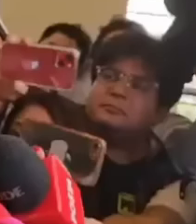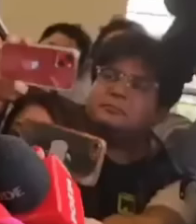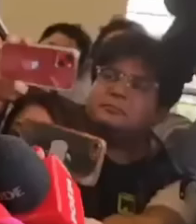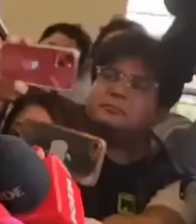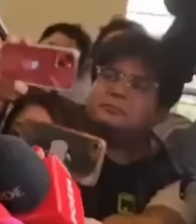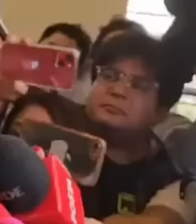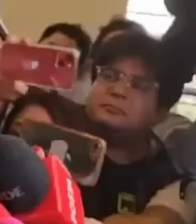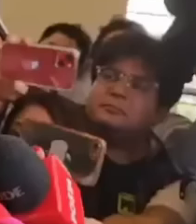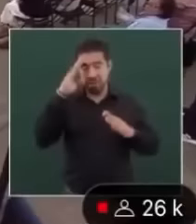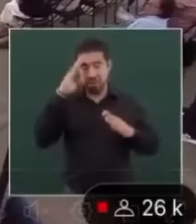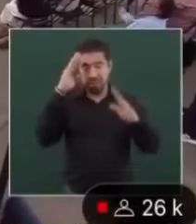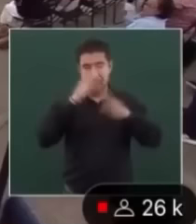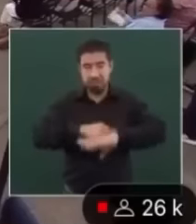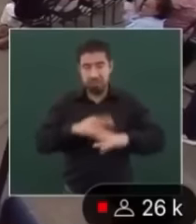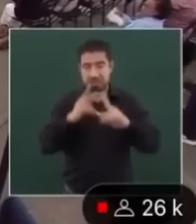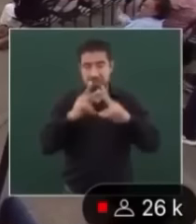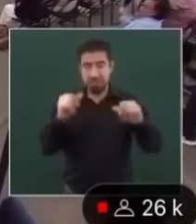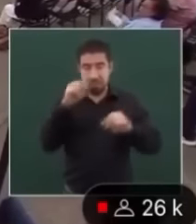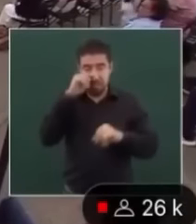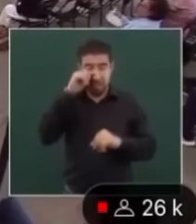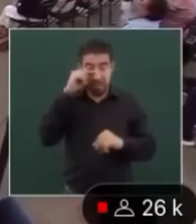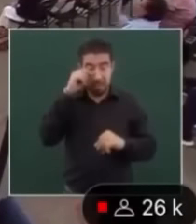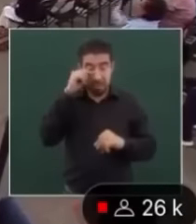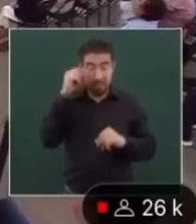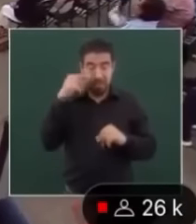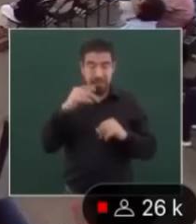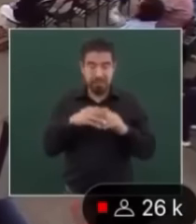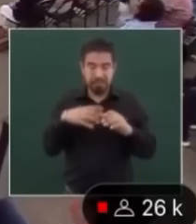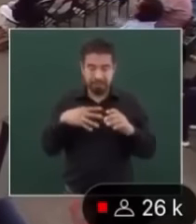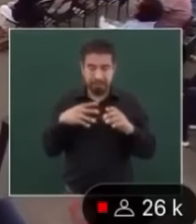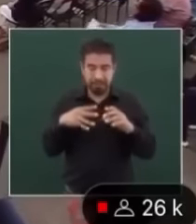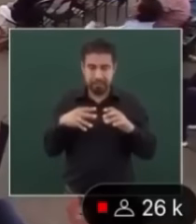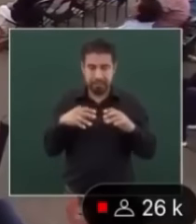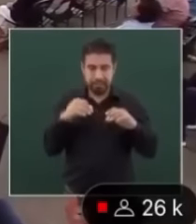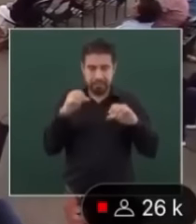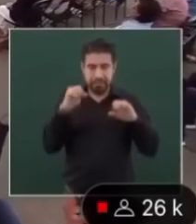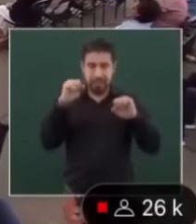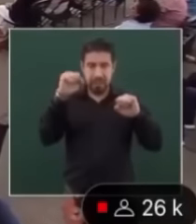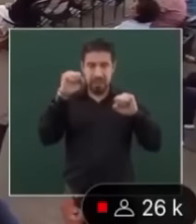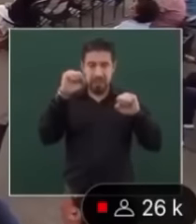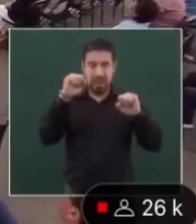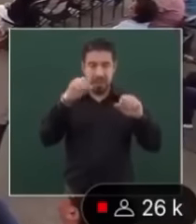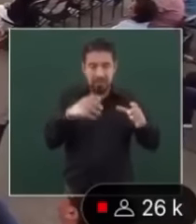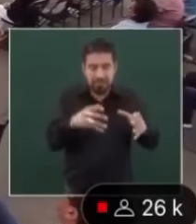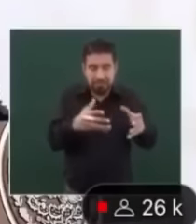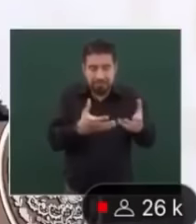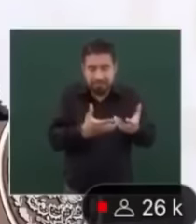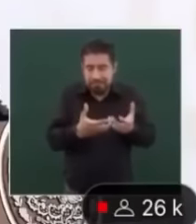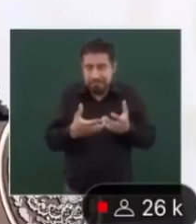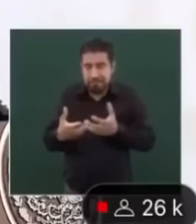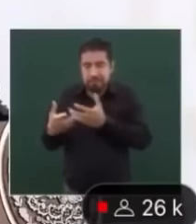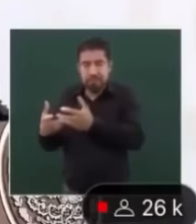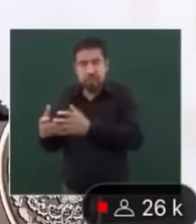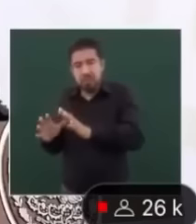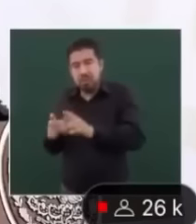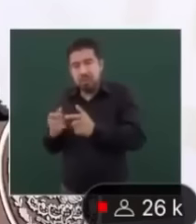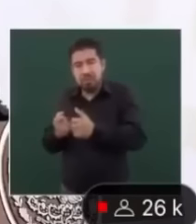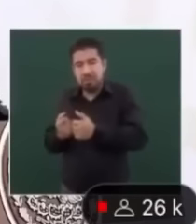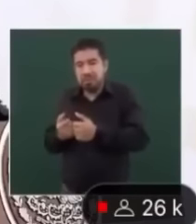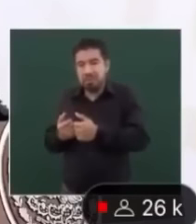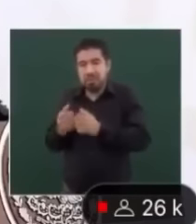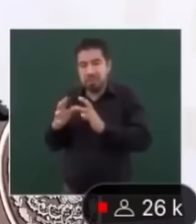bandera de nuestro país. Esto fue lo que dijo el presidente. Confió en que la manifestación de los maestros del CENTE pues no van